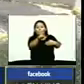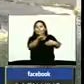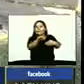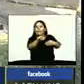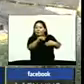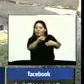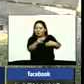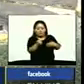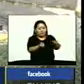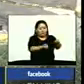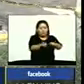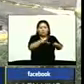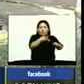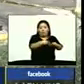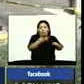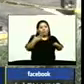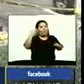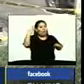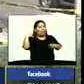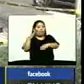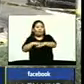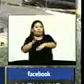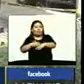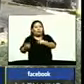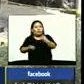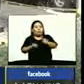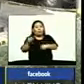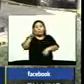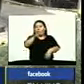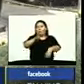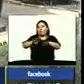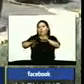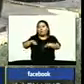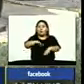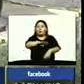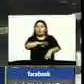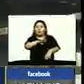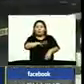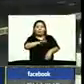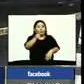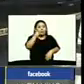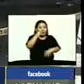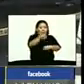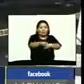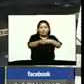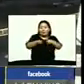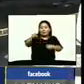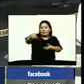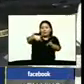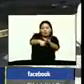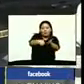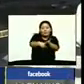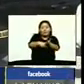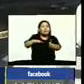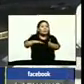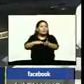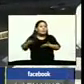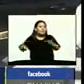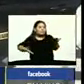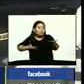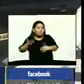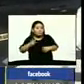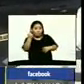El vehículo particular tiene reporte de robo desde el día 29 de septiembre en la delegación de mexicanos. La División de Armas y